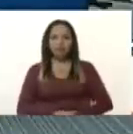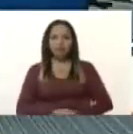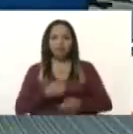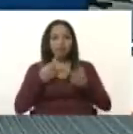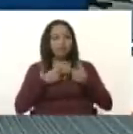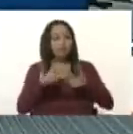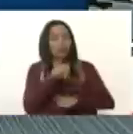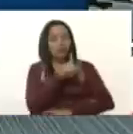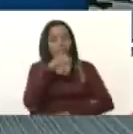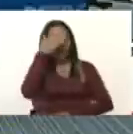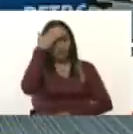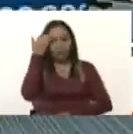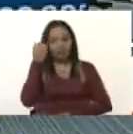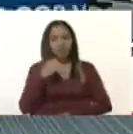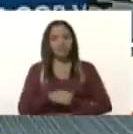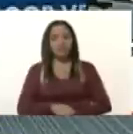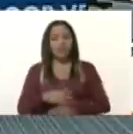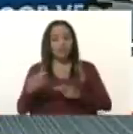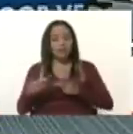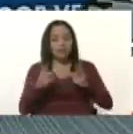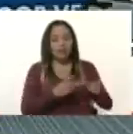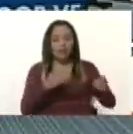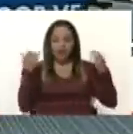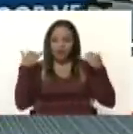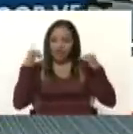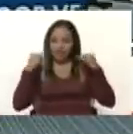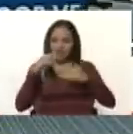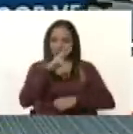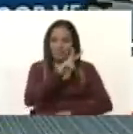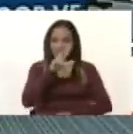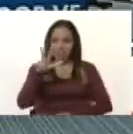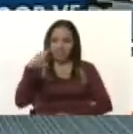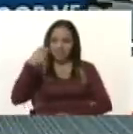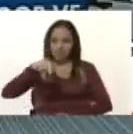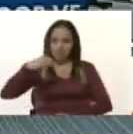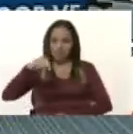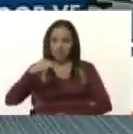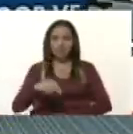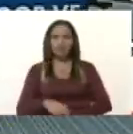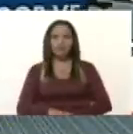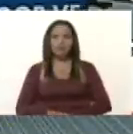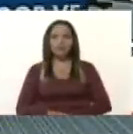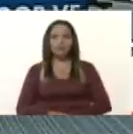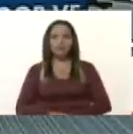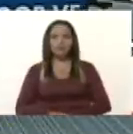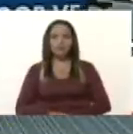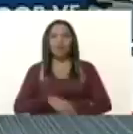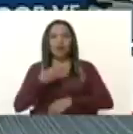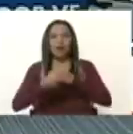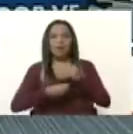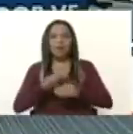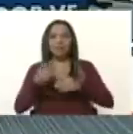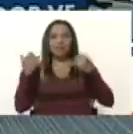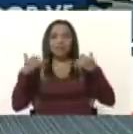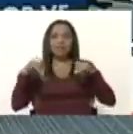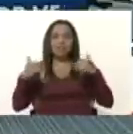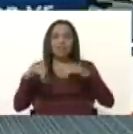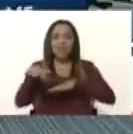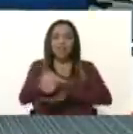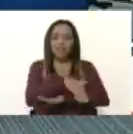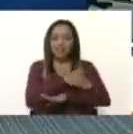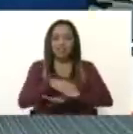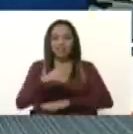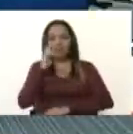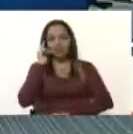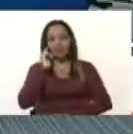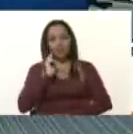olvida. Están invitados a la rumba el 23 de noviembre. Vamos a hacer una rumba en la avenida Bolívar.